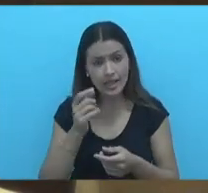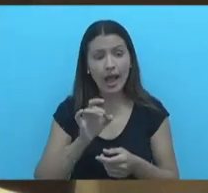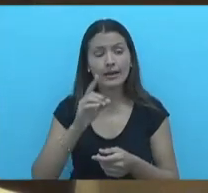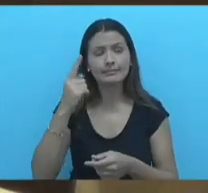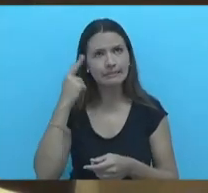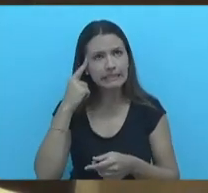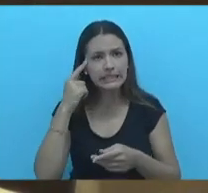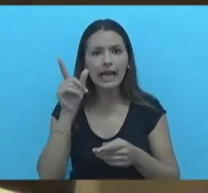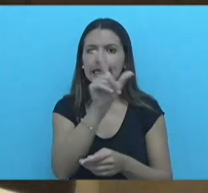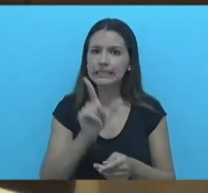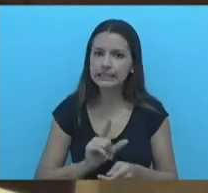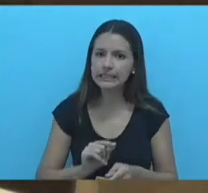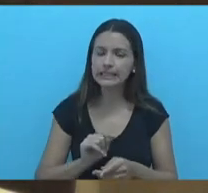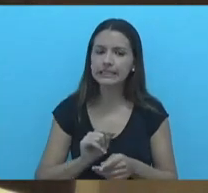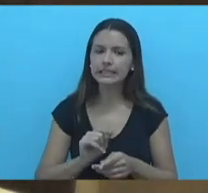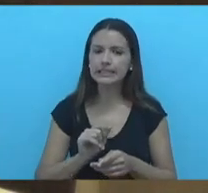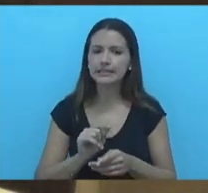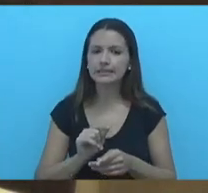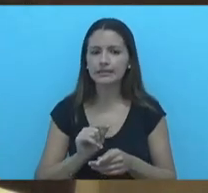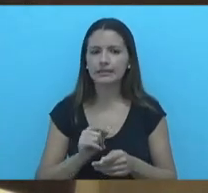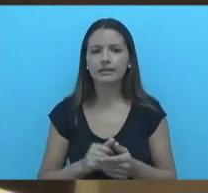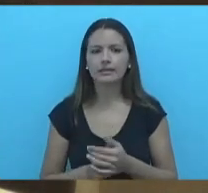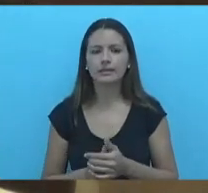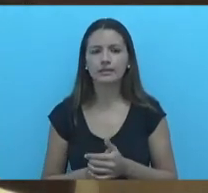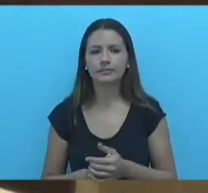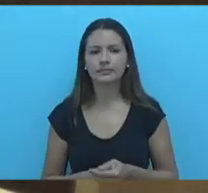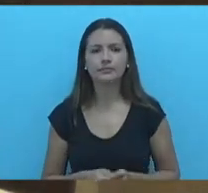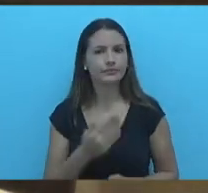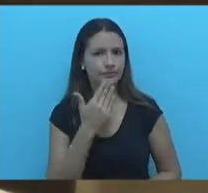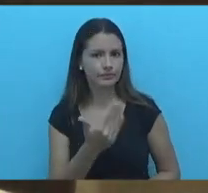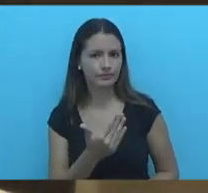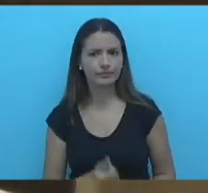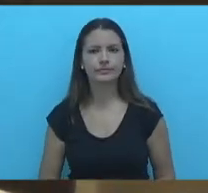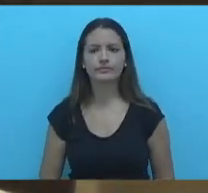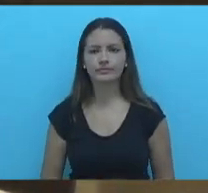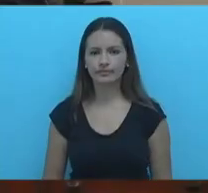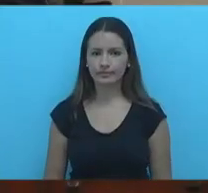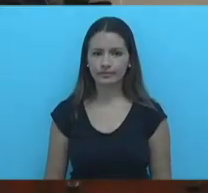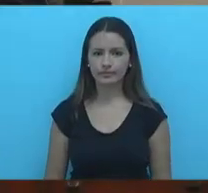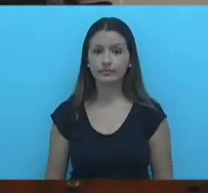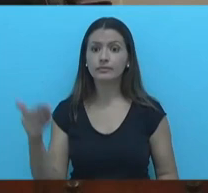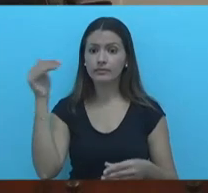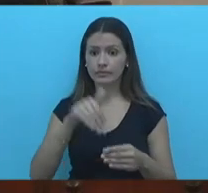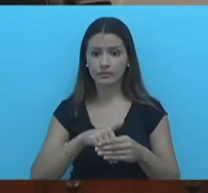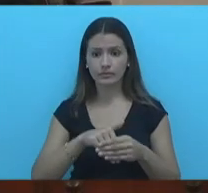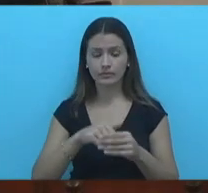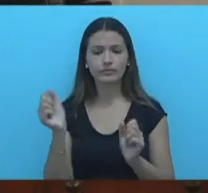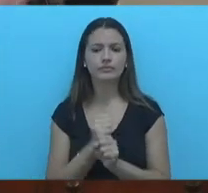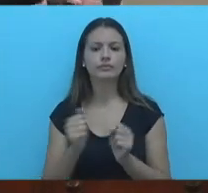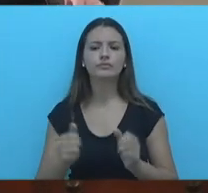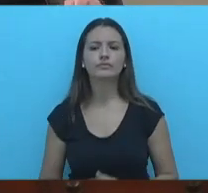federal y en una materia de política de Estado. Muchas gracias. Gracias. A votación el proyecto en consideración.